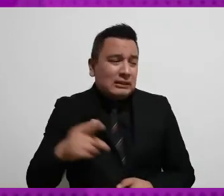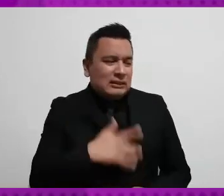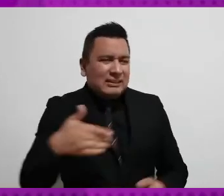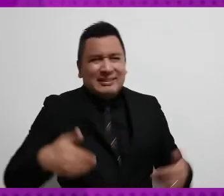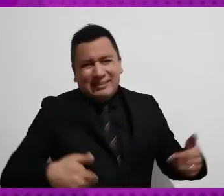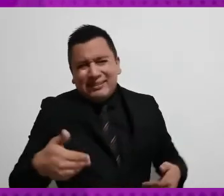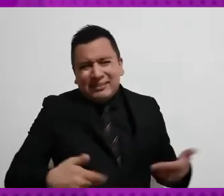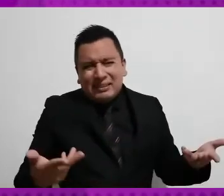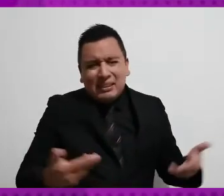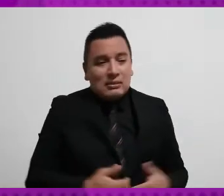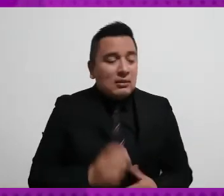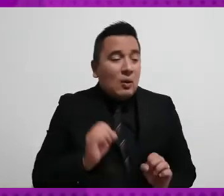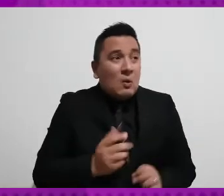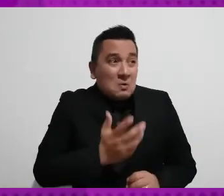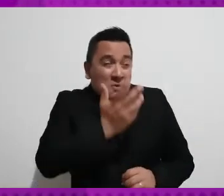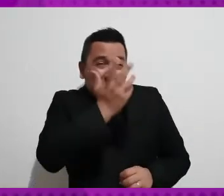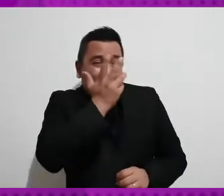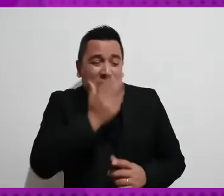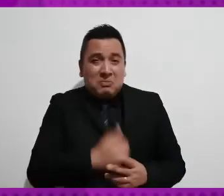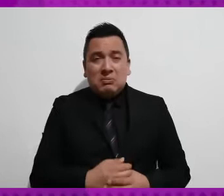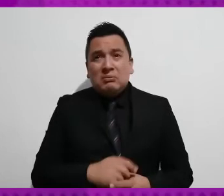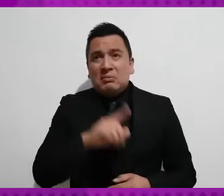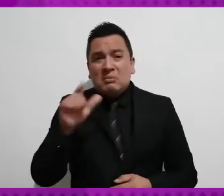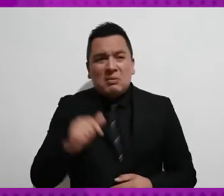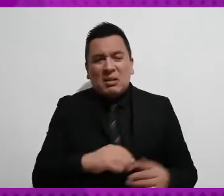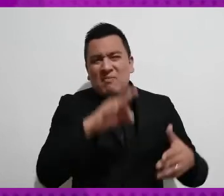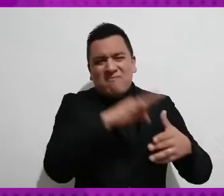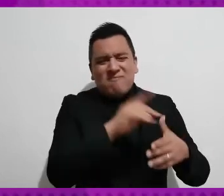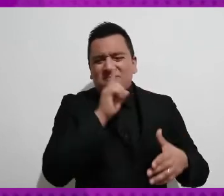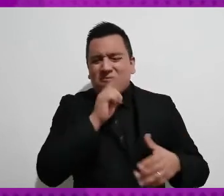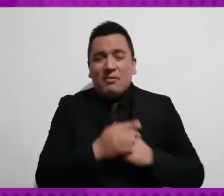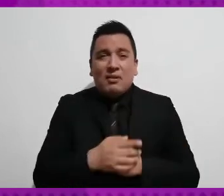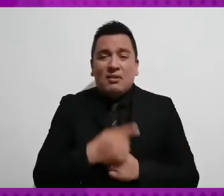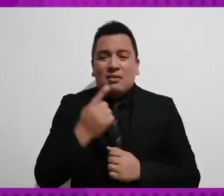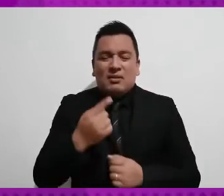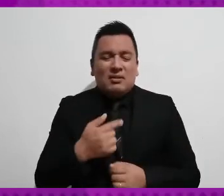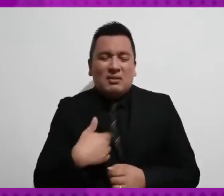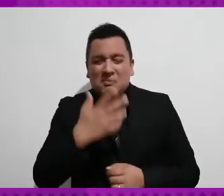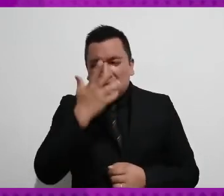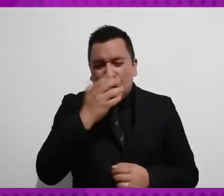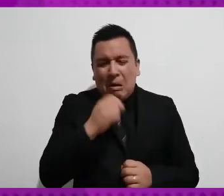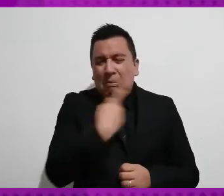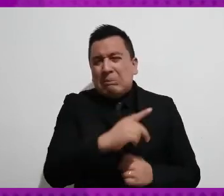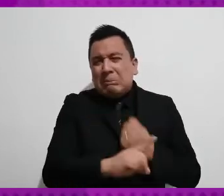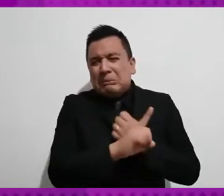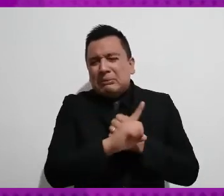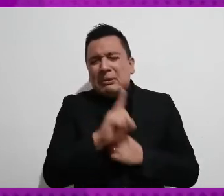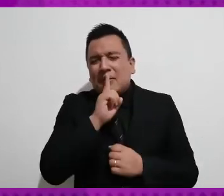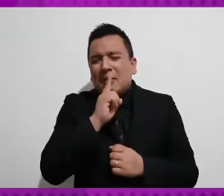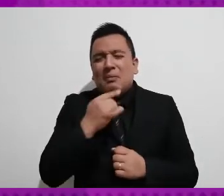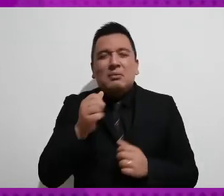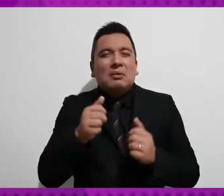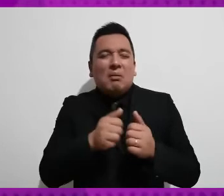que incluso pueden llevar a la inhibición del voto de la persona para evitar pasar por este tipo de situaciones en las